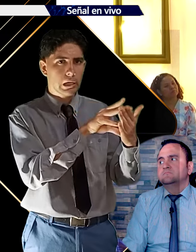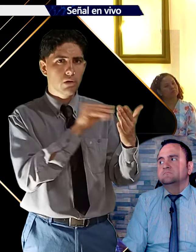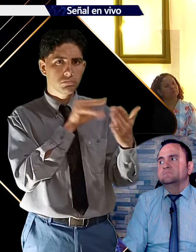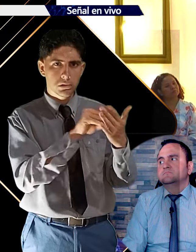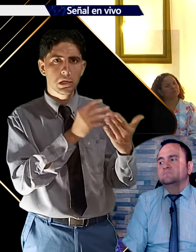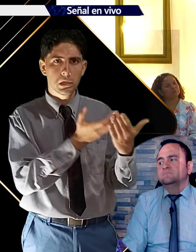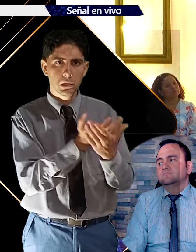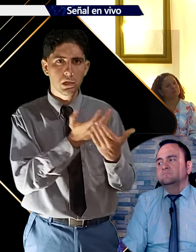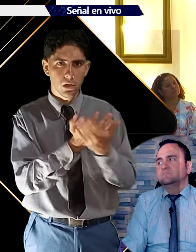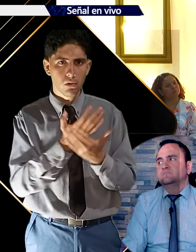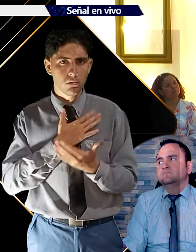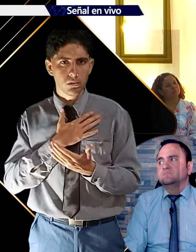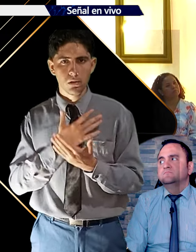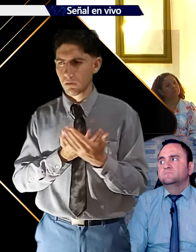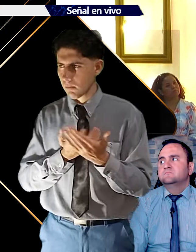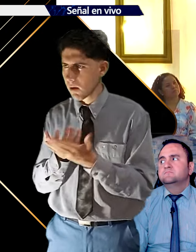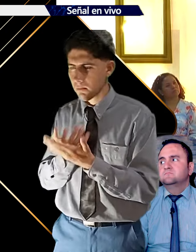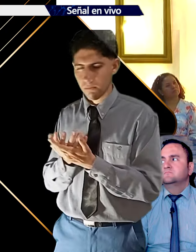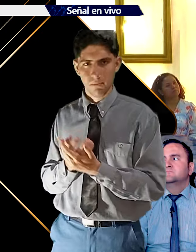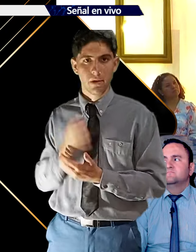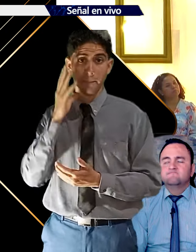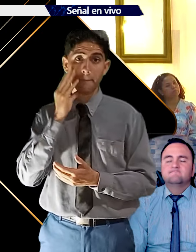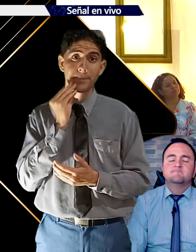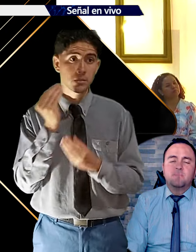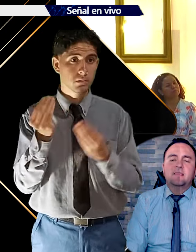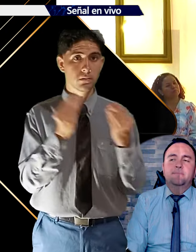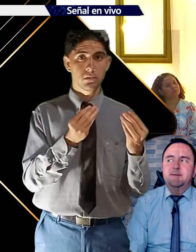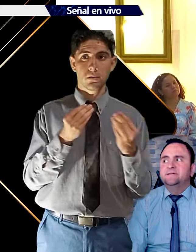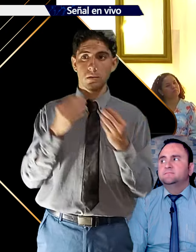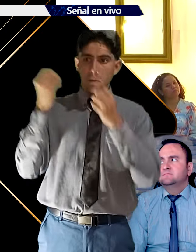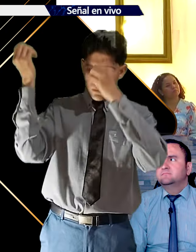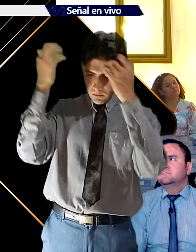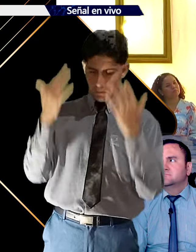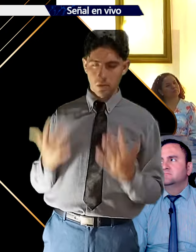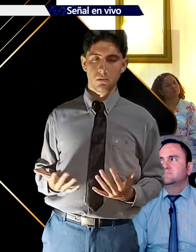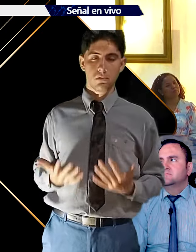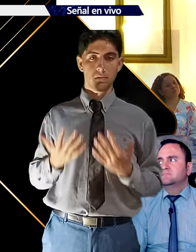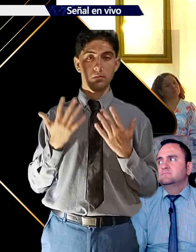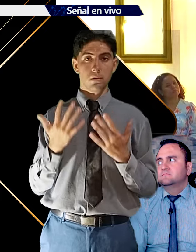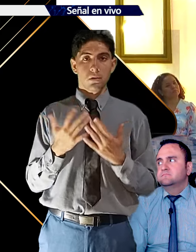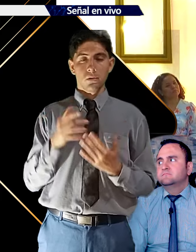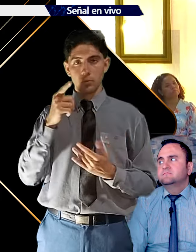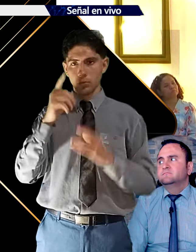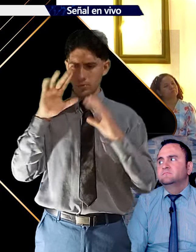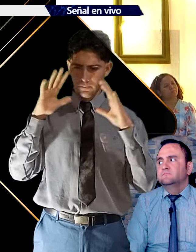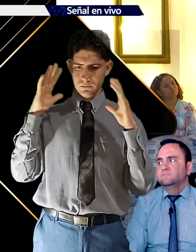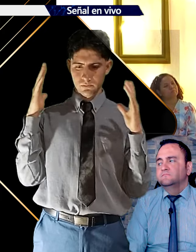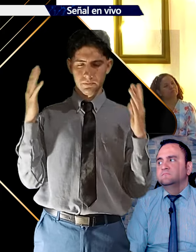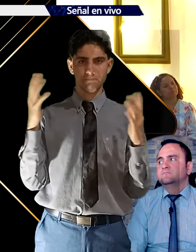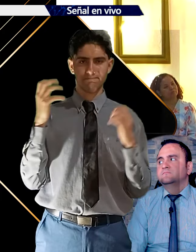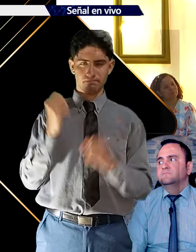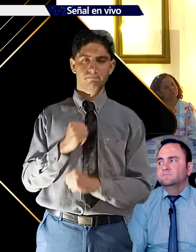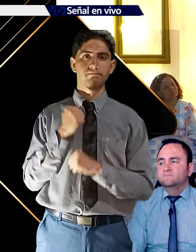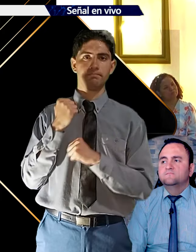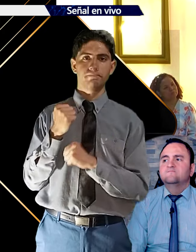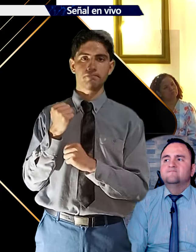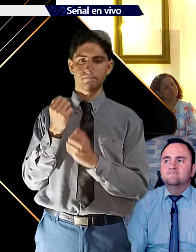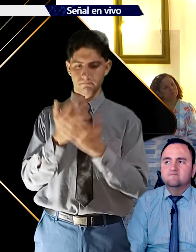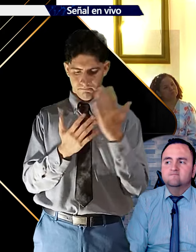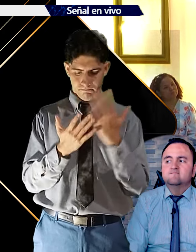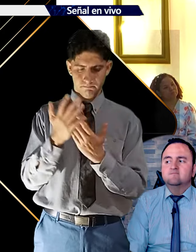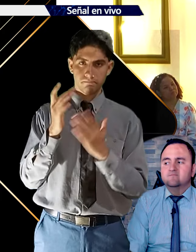tú tienes universitario, no tendrán las capacidades ni el intelecto que tú tienes, pero tienen experiencia, pero tienen a Dios. Y déjate guiar por